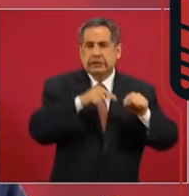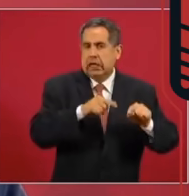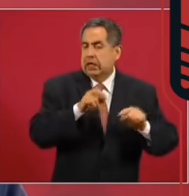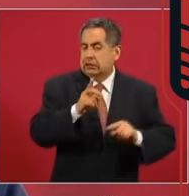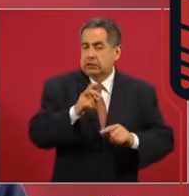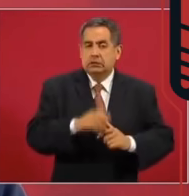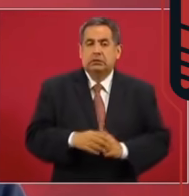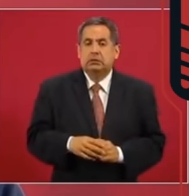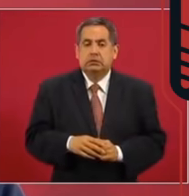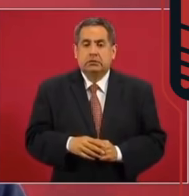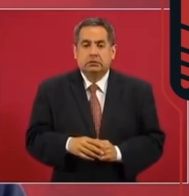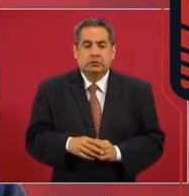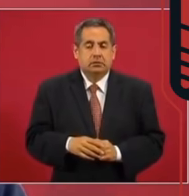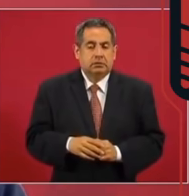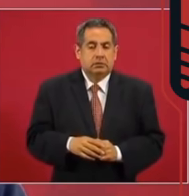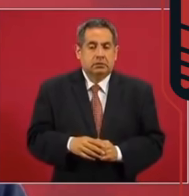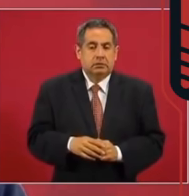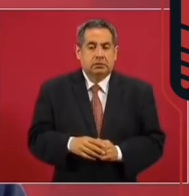porque